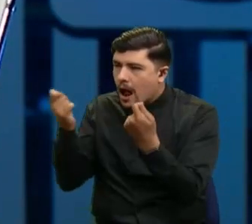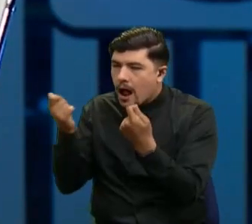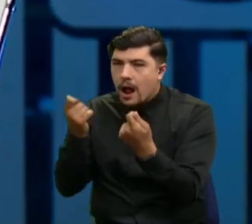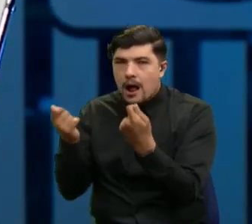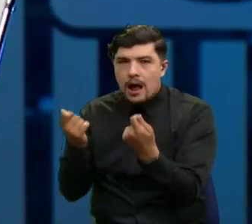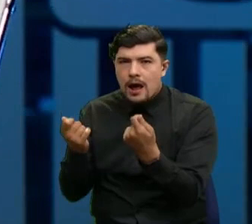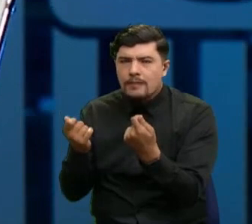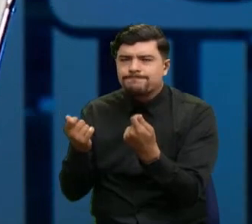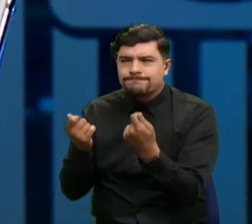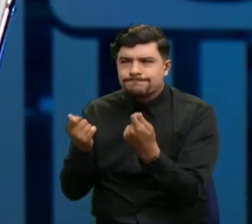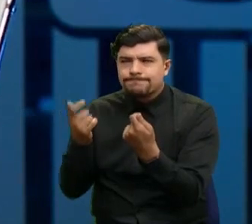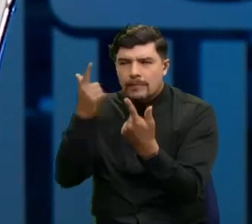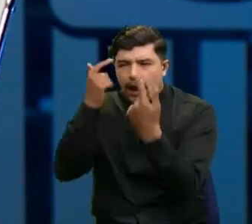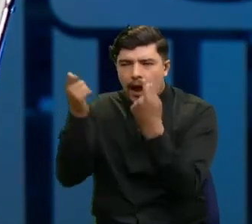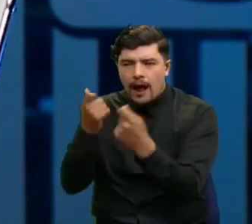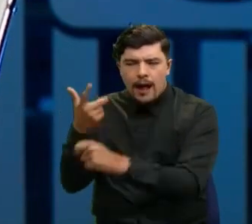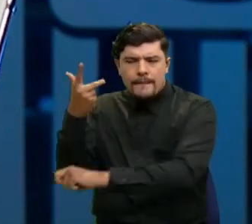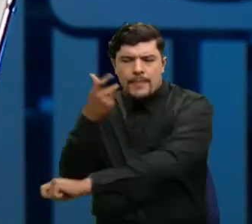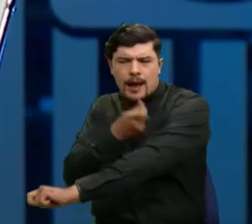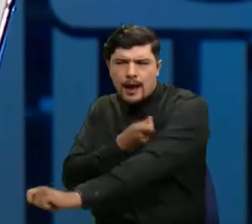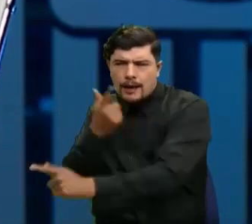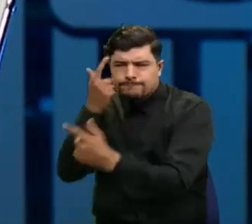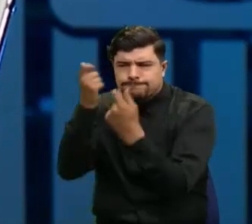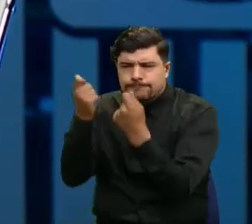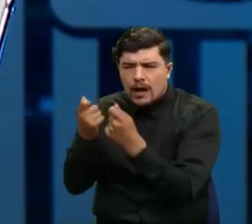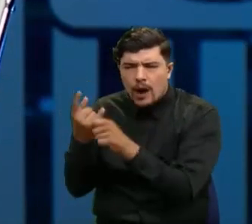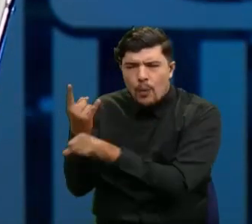hacerle frente al COVID-19 en nuestra región?